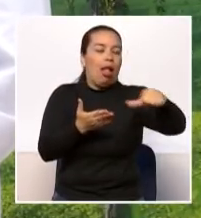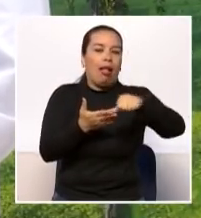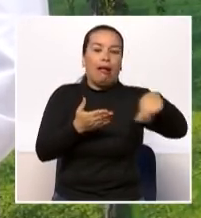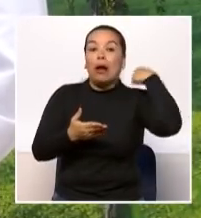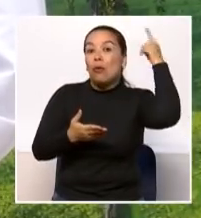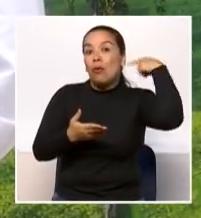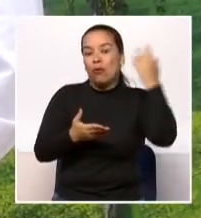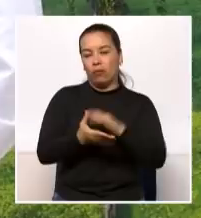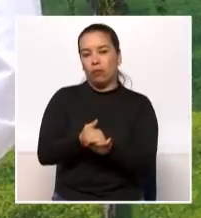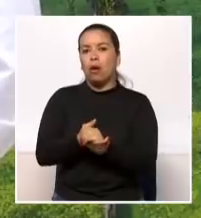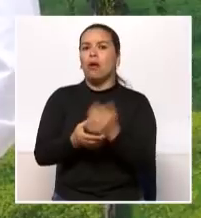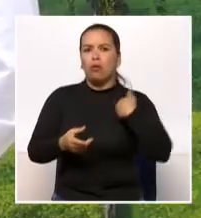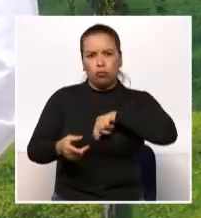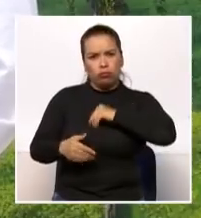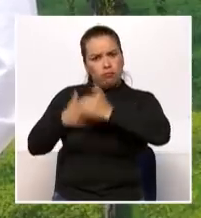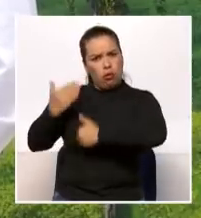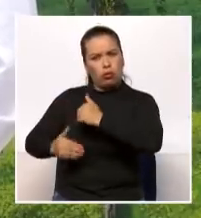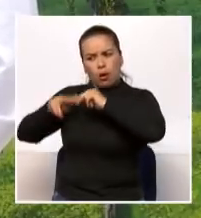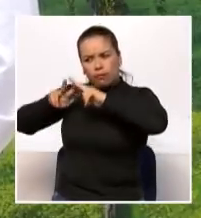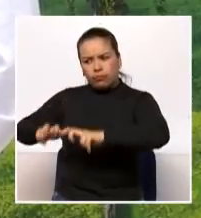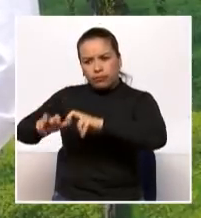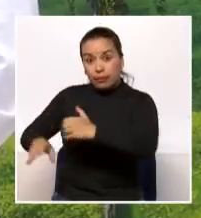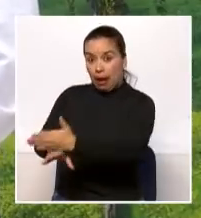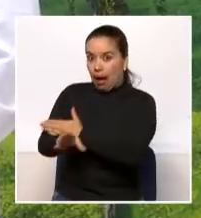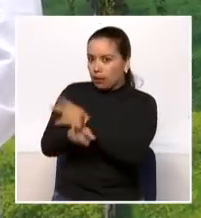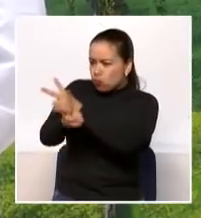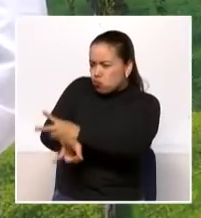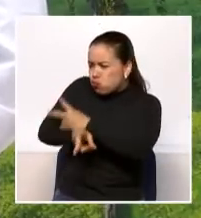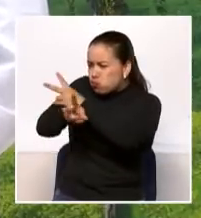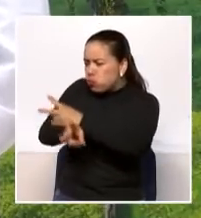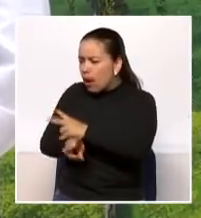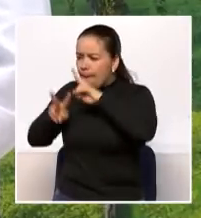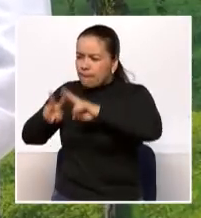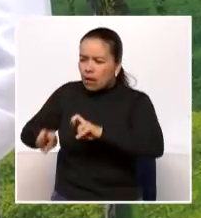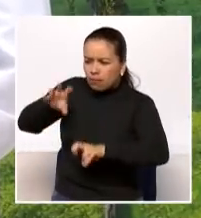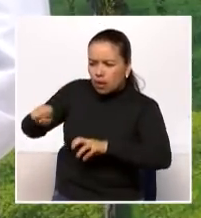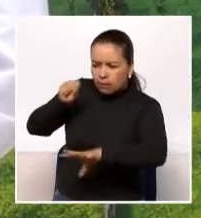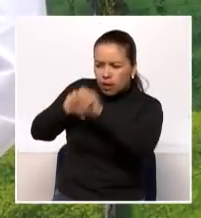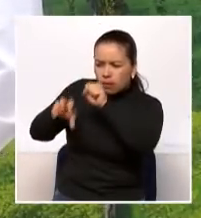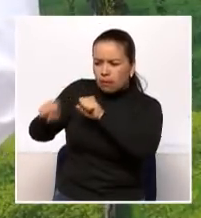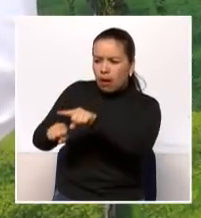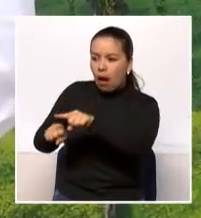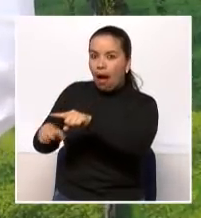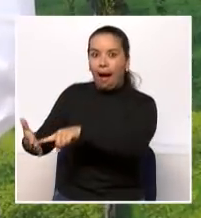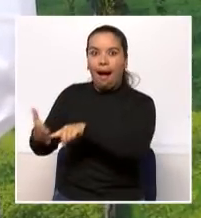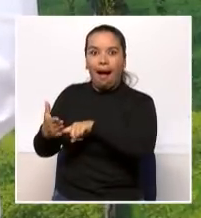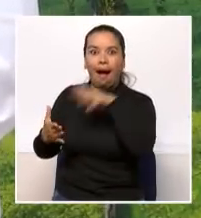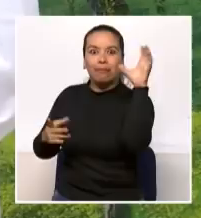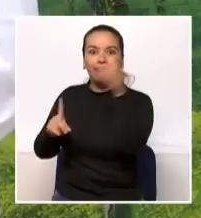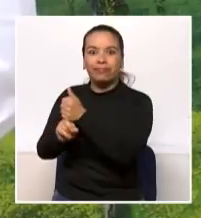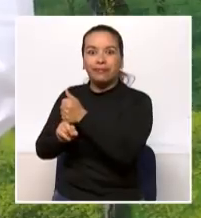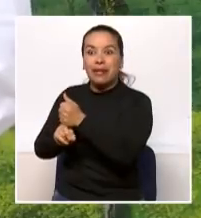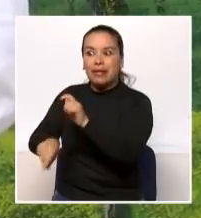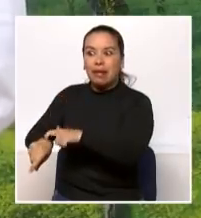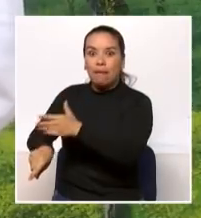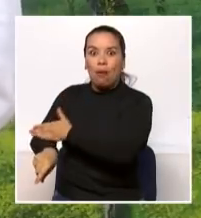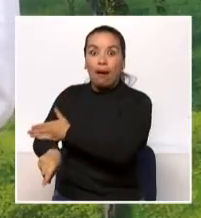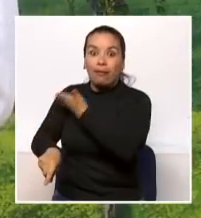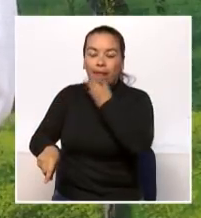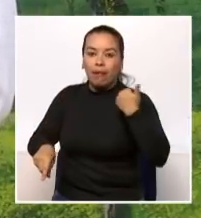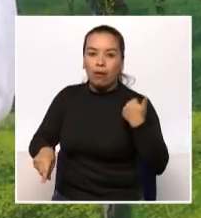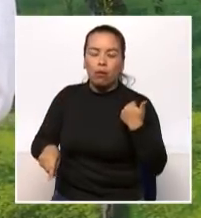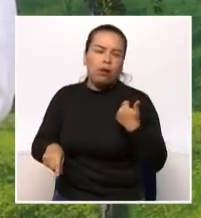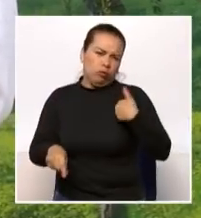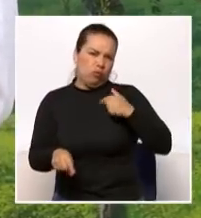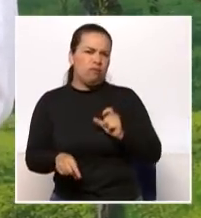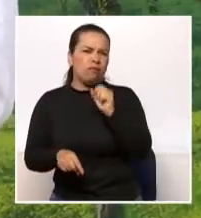un proceso de estudio preventivo, lo que le da a uno satisfacción es encontrar algo a tiempo. Y uno se preguntará, bueno, ¿y ustedes qué es